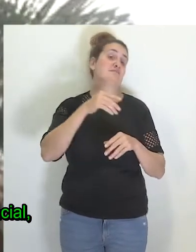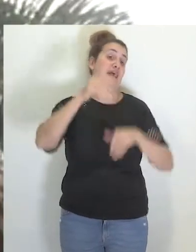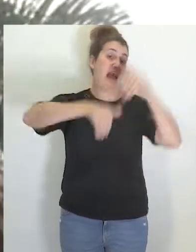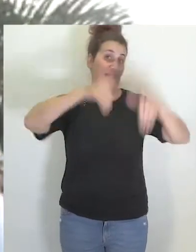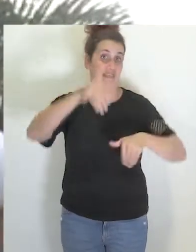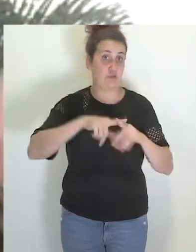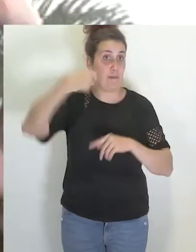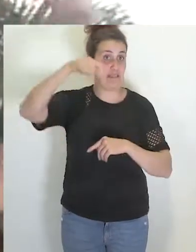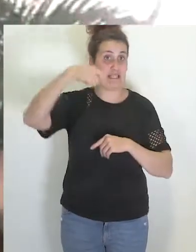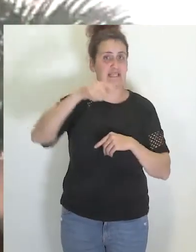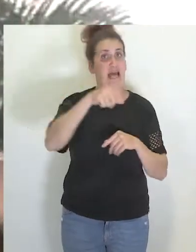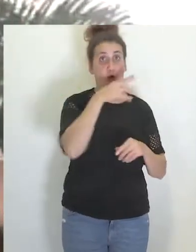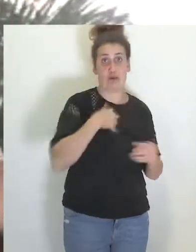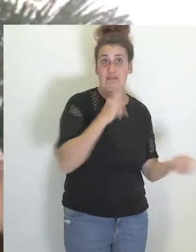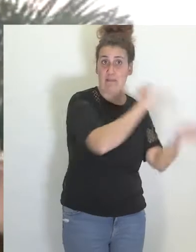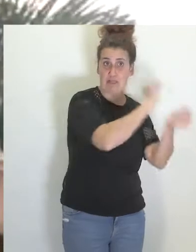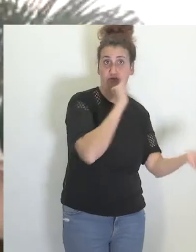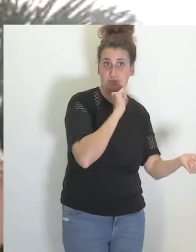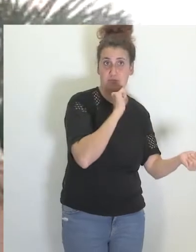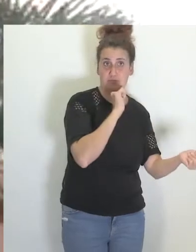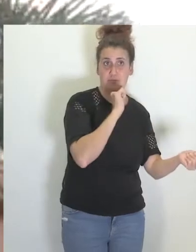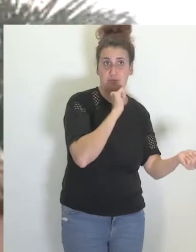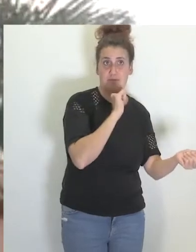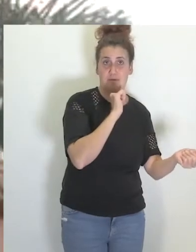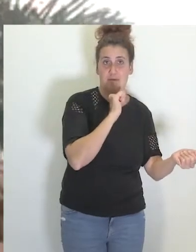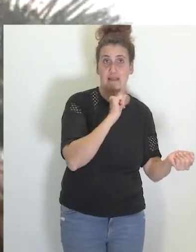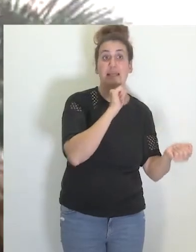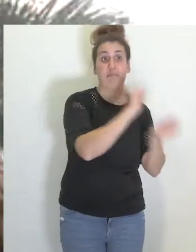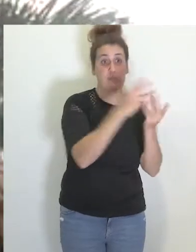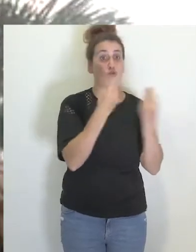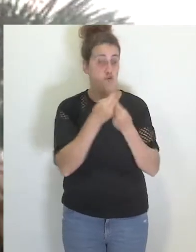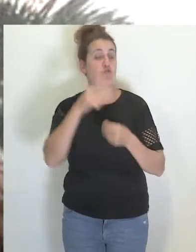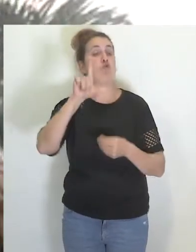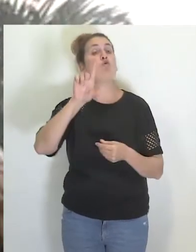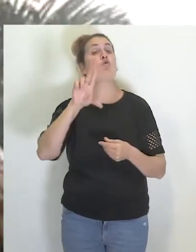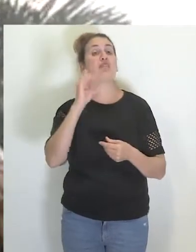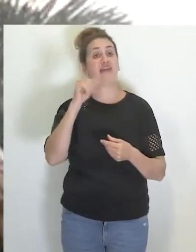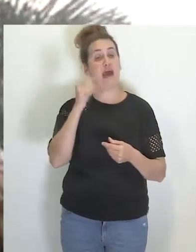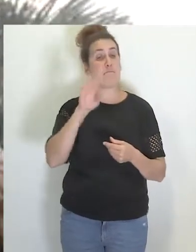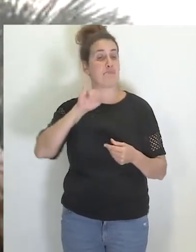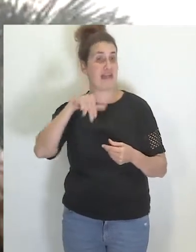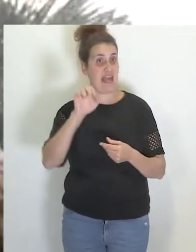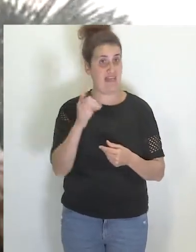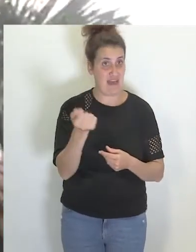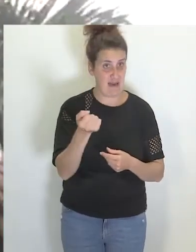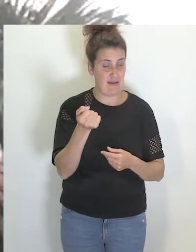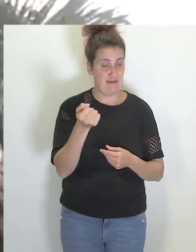preso. Y él estuvo preso político en diciembre de 2018 junto con Lucía Pineda.